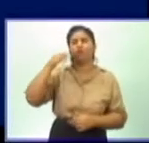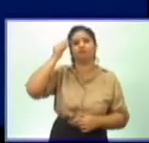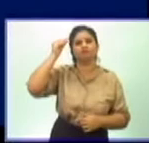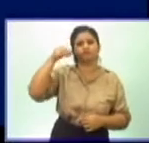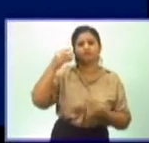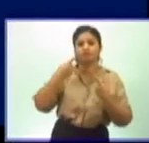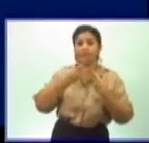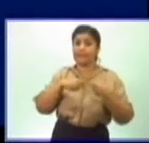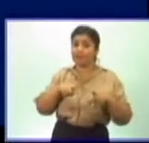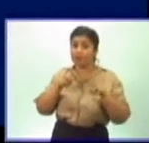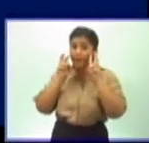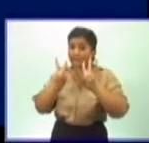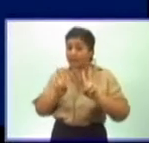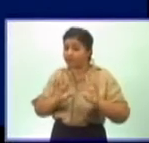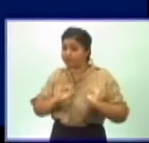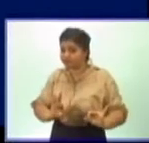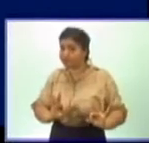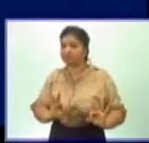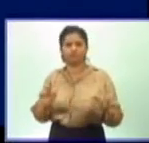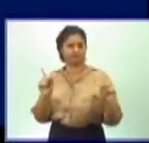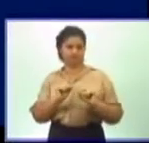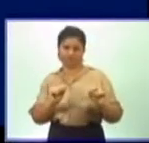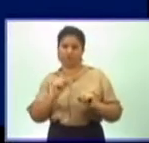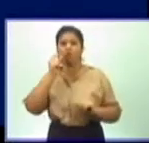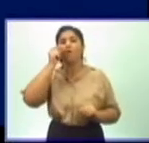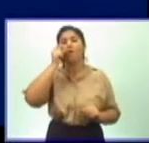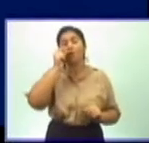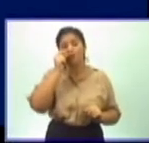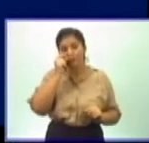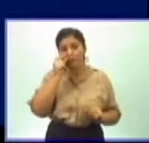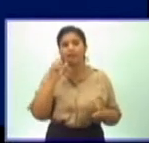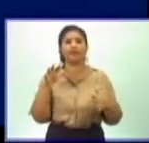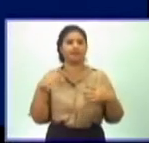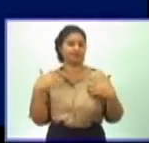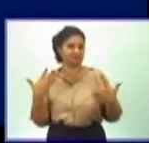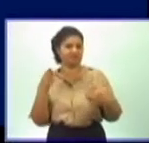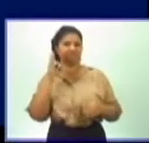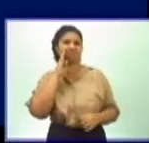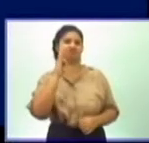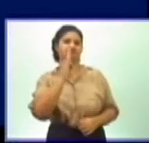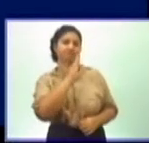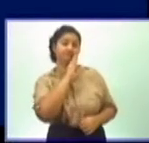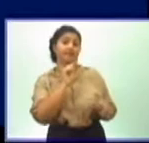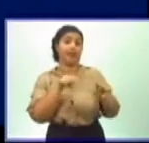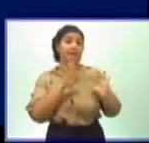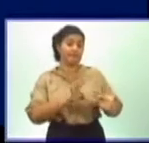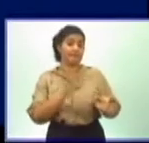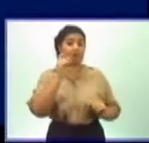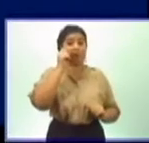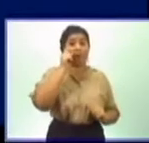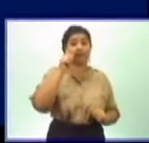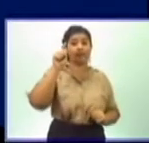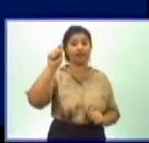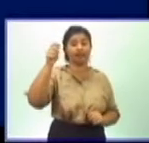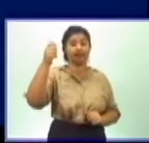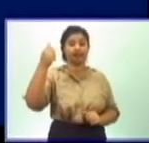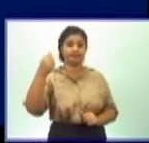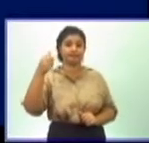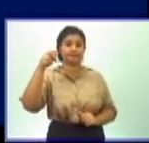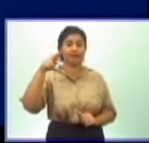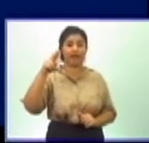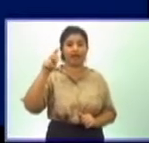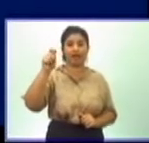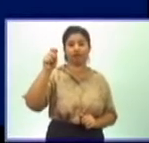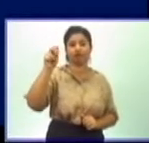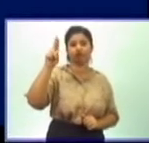falsa devoción. Y por tanto, Tartufo es la representación de un defecto. ¿Qué defecto